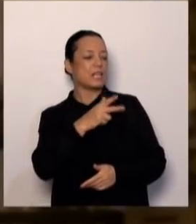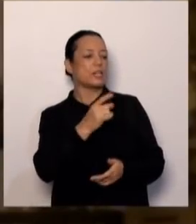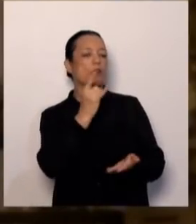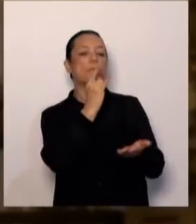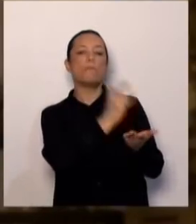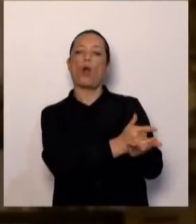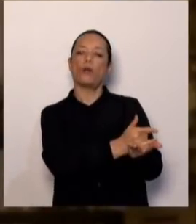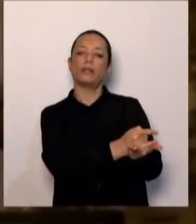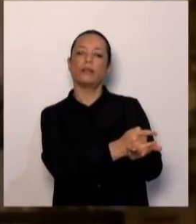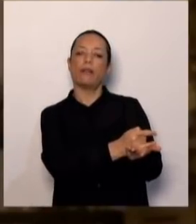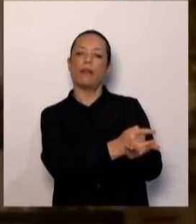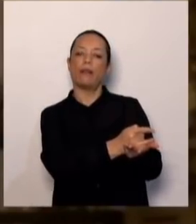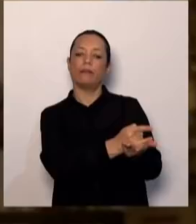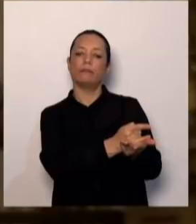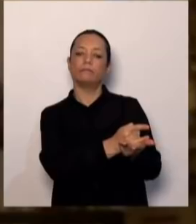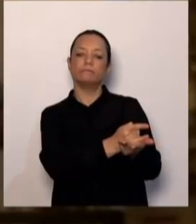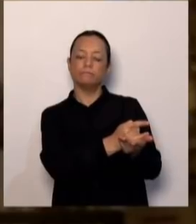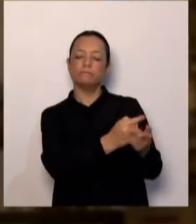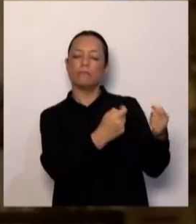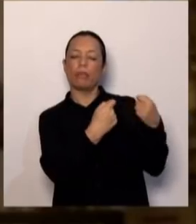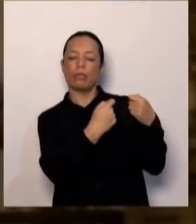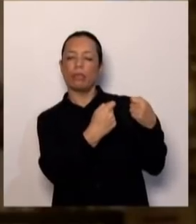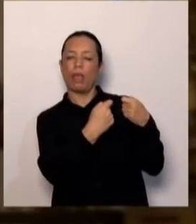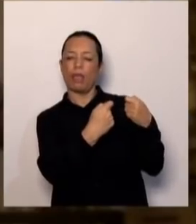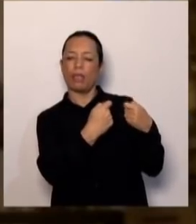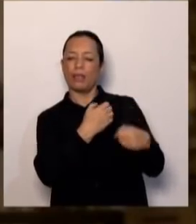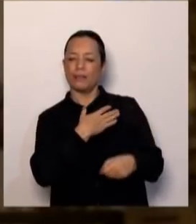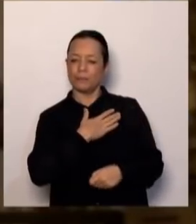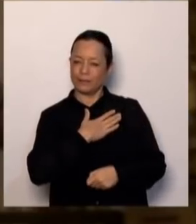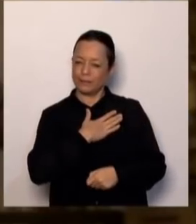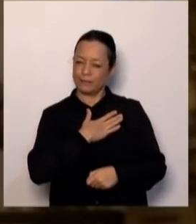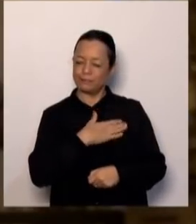Hipócritas, ¿por qué me tienden una trampa?